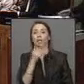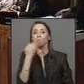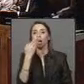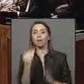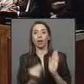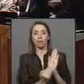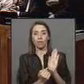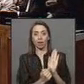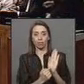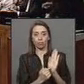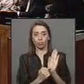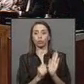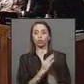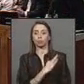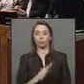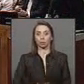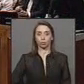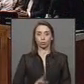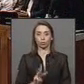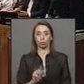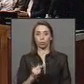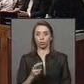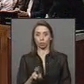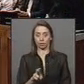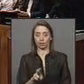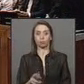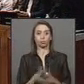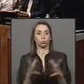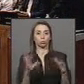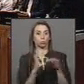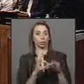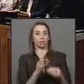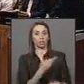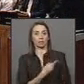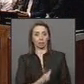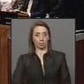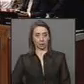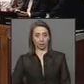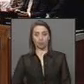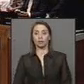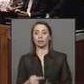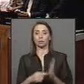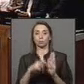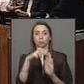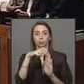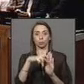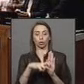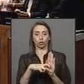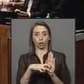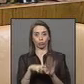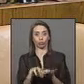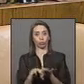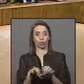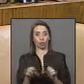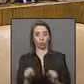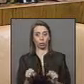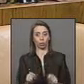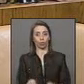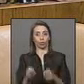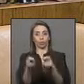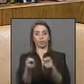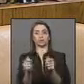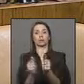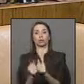Resolución, diputado señor Matías Walker, tiene la palabra. Muchas gracias, Presidente. Presentamos este proyecto de resolución junto al